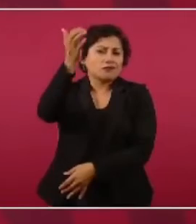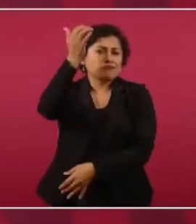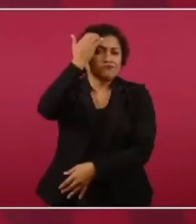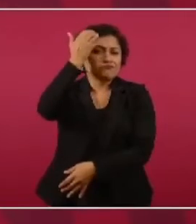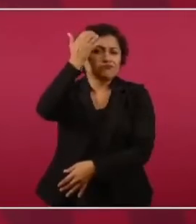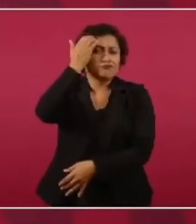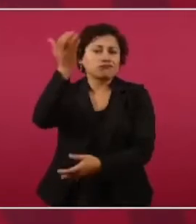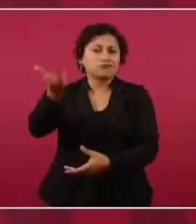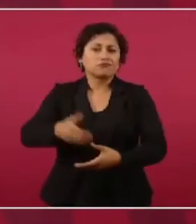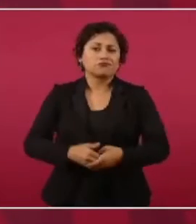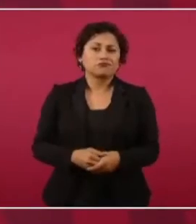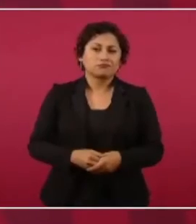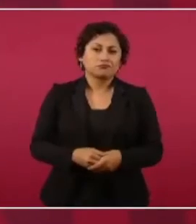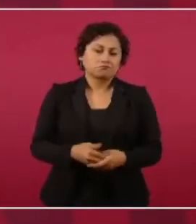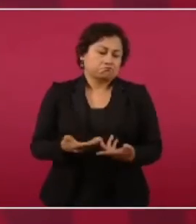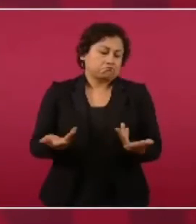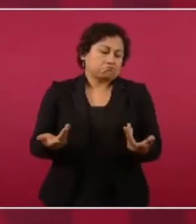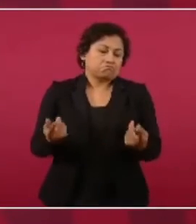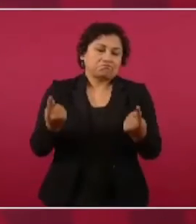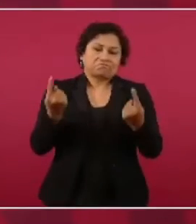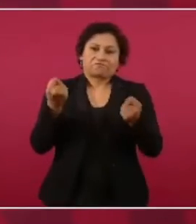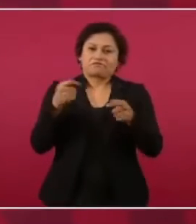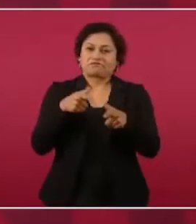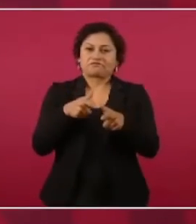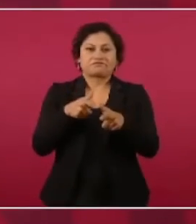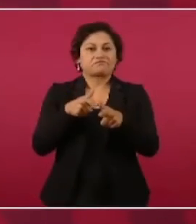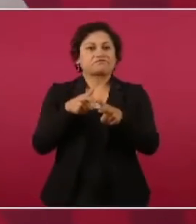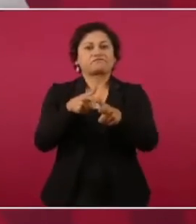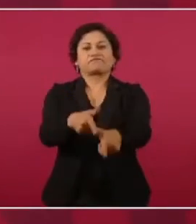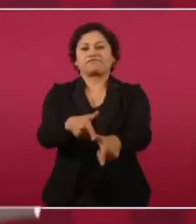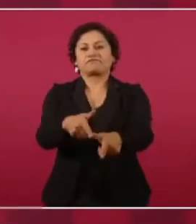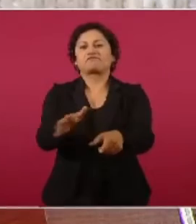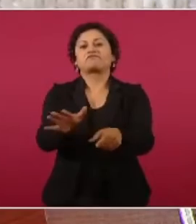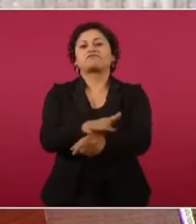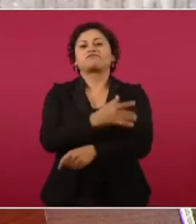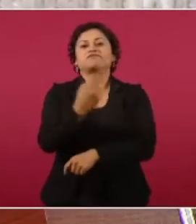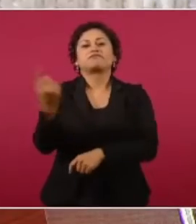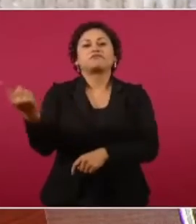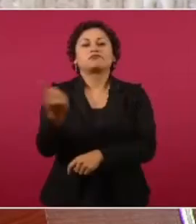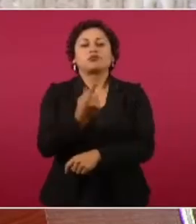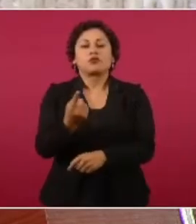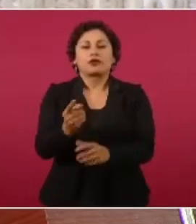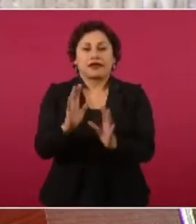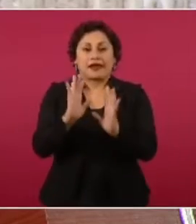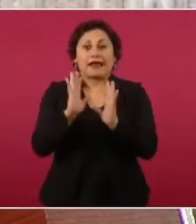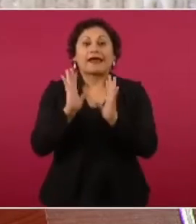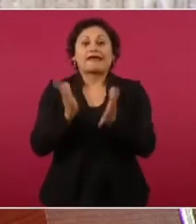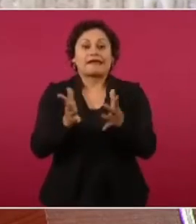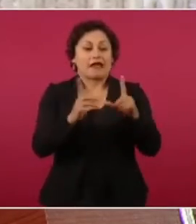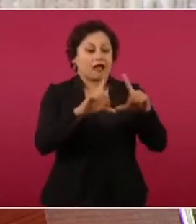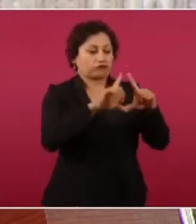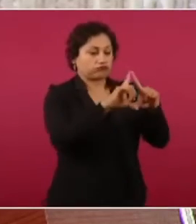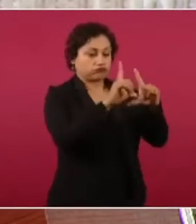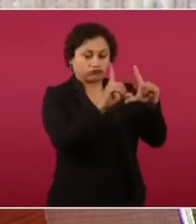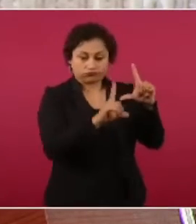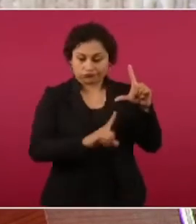y vamos a seguir adelante porque se requiere limpiar al país de